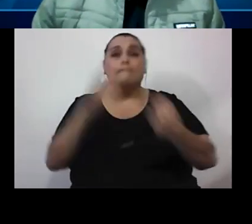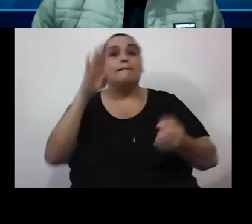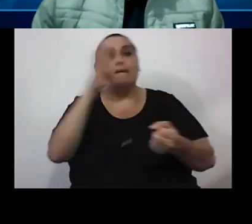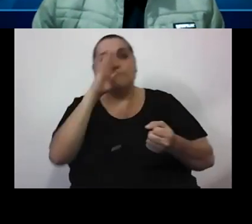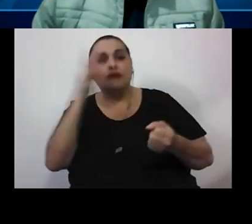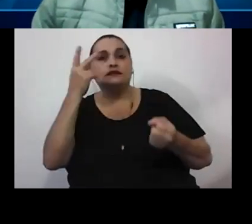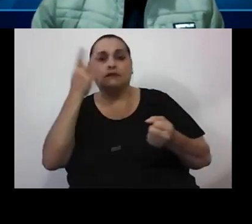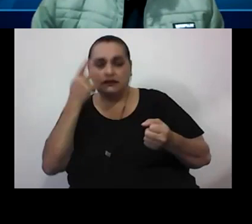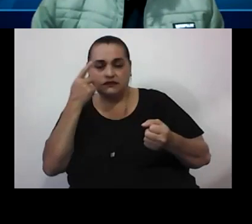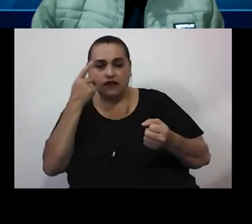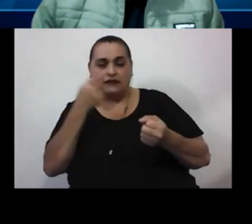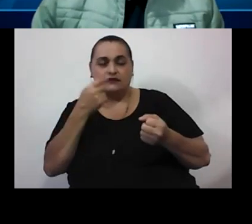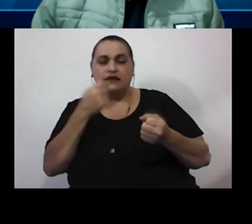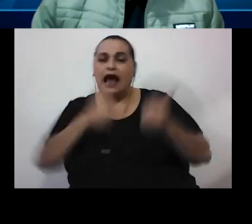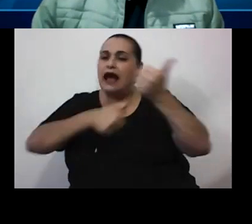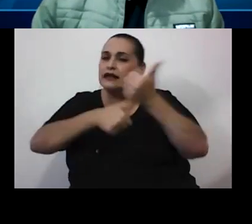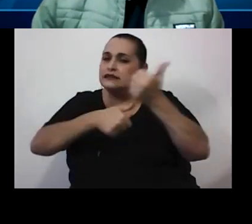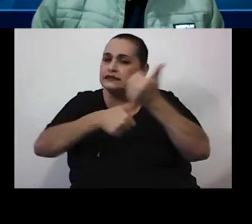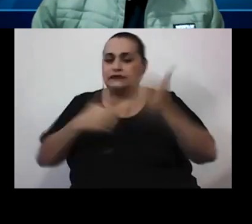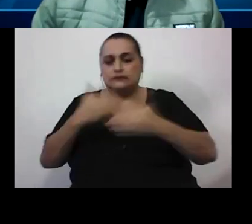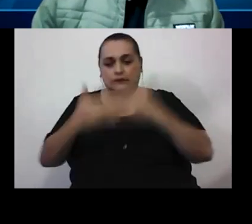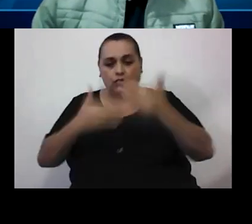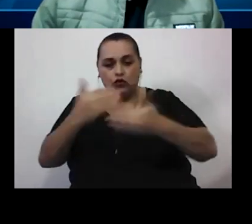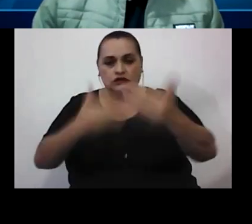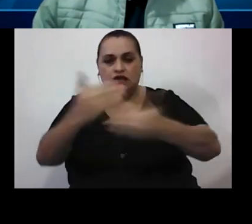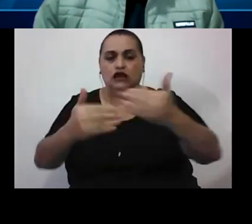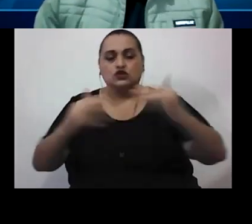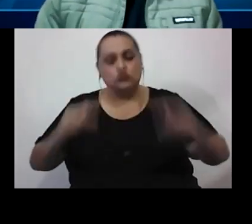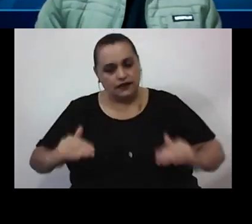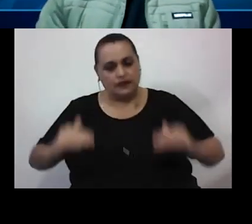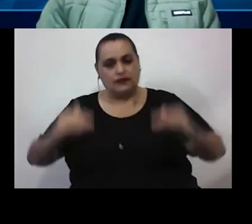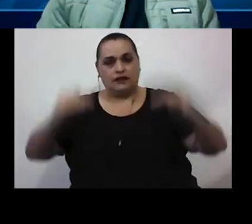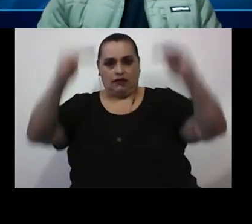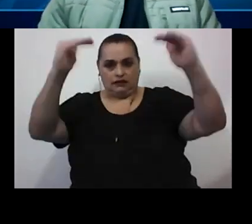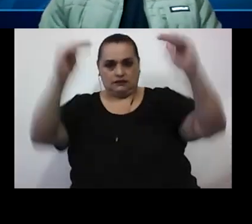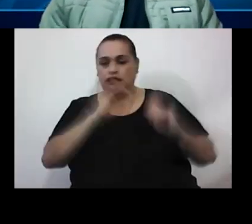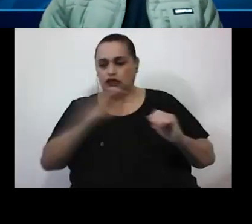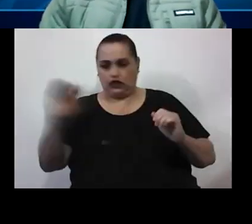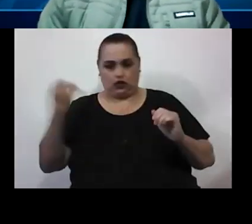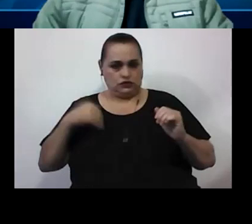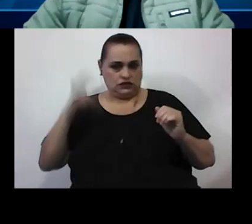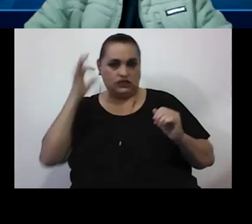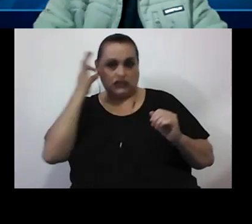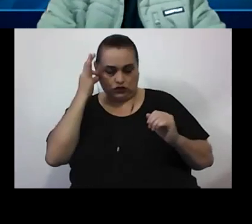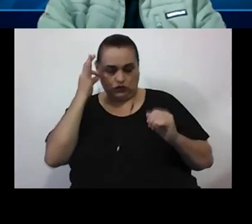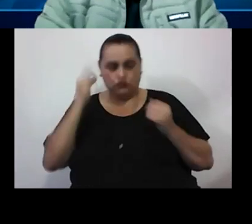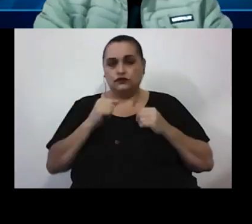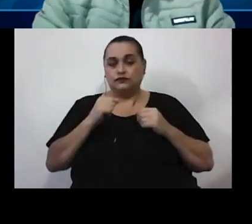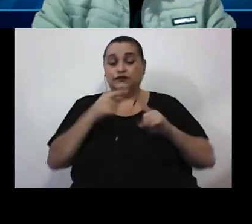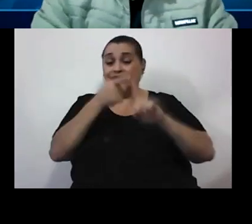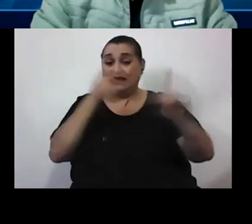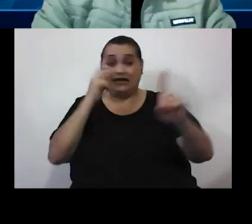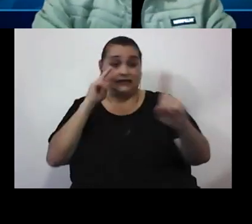en la asistencia en los procesos de crianza. Visto así, desde la perspectiva